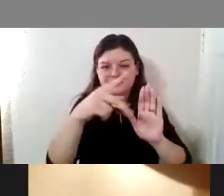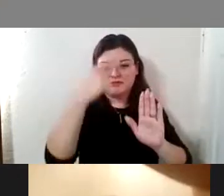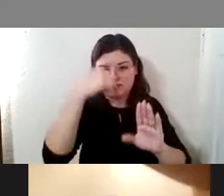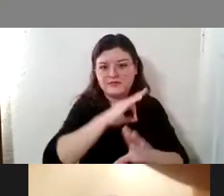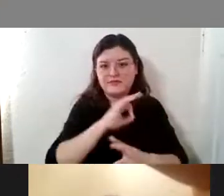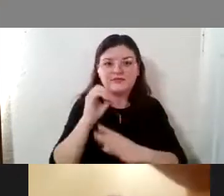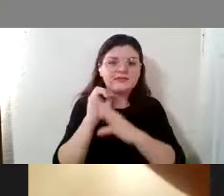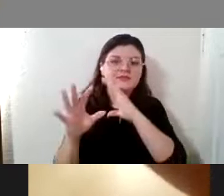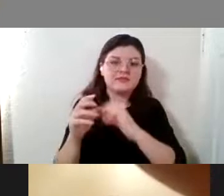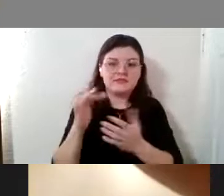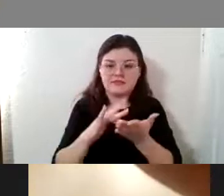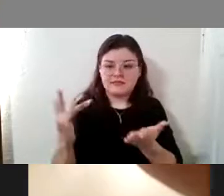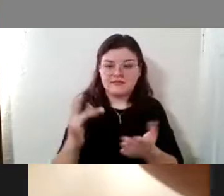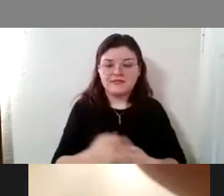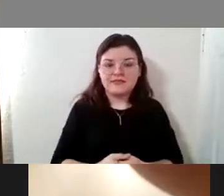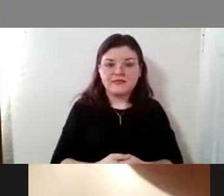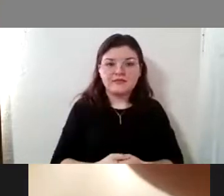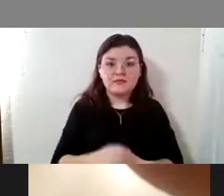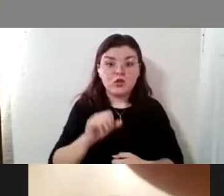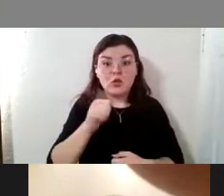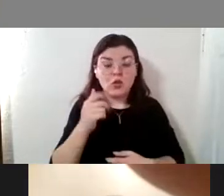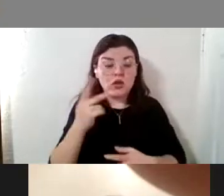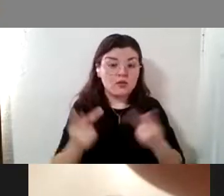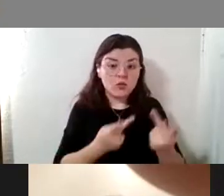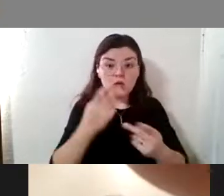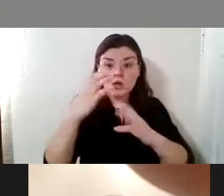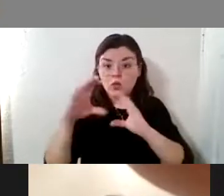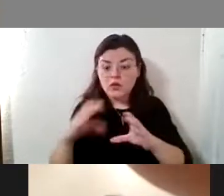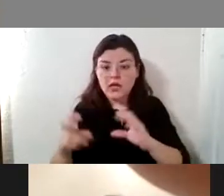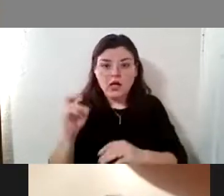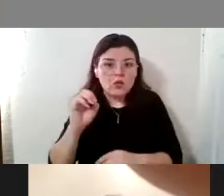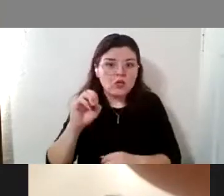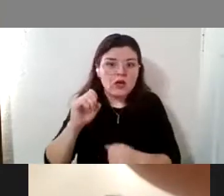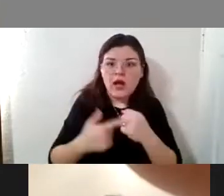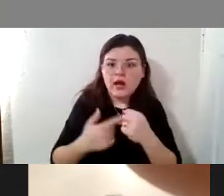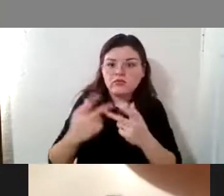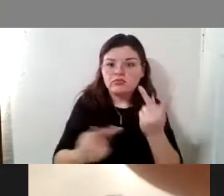Gracias. ¿Alguien más? ¿Algún comentario que le gustaría hacer?